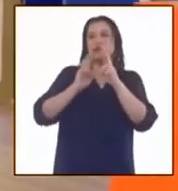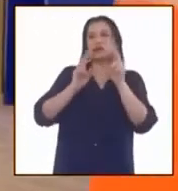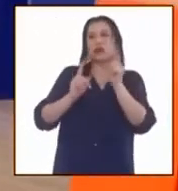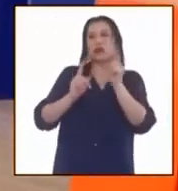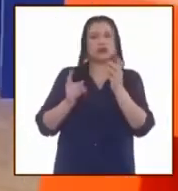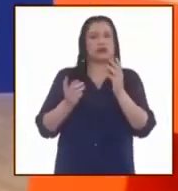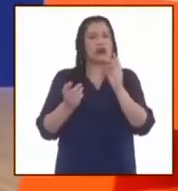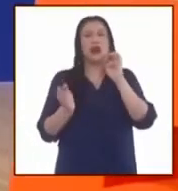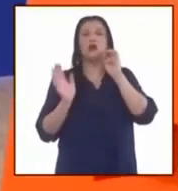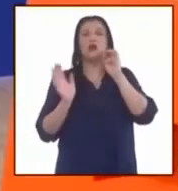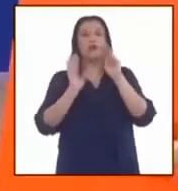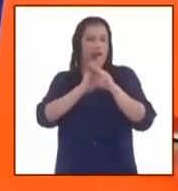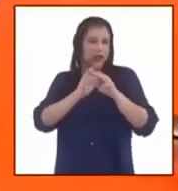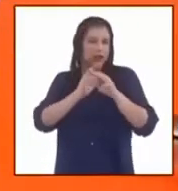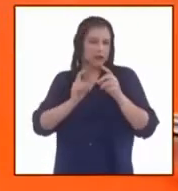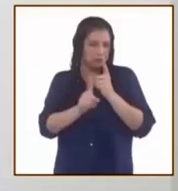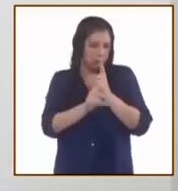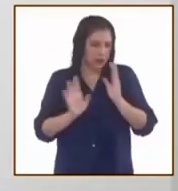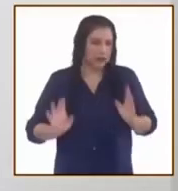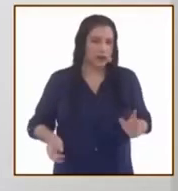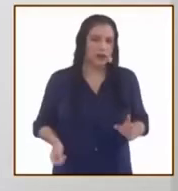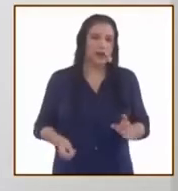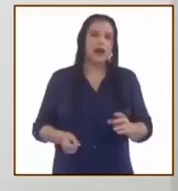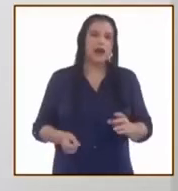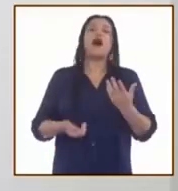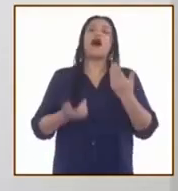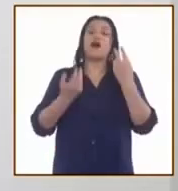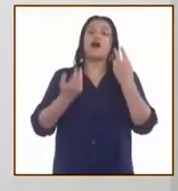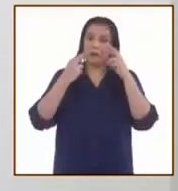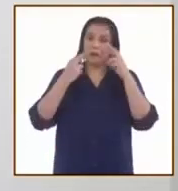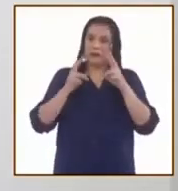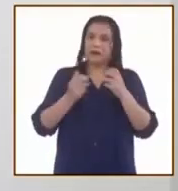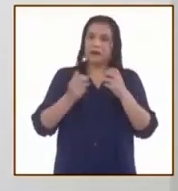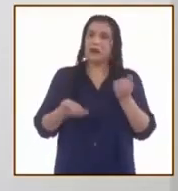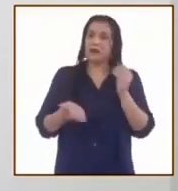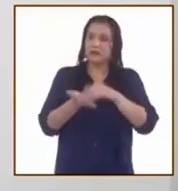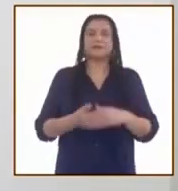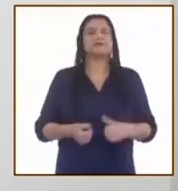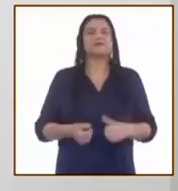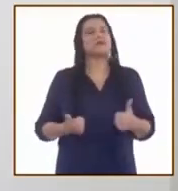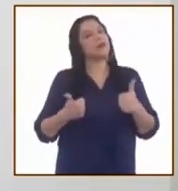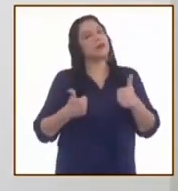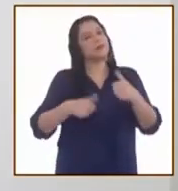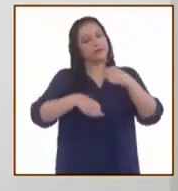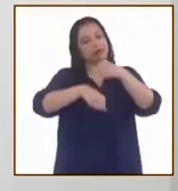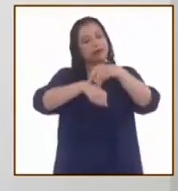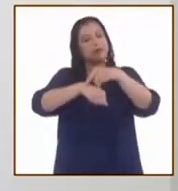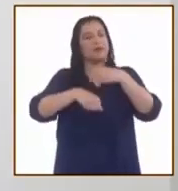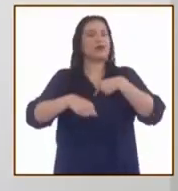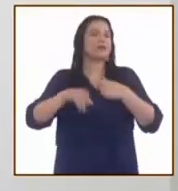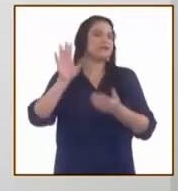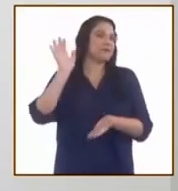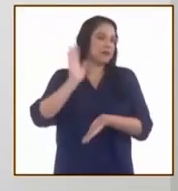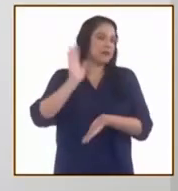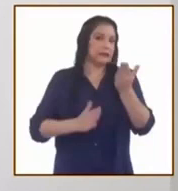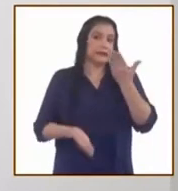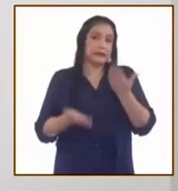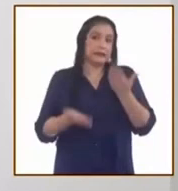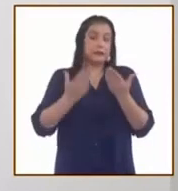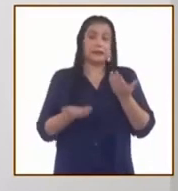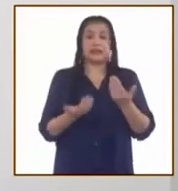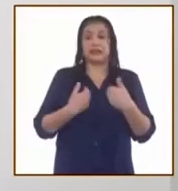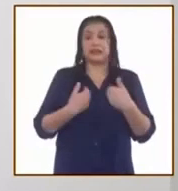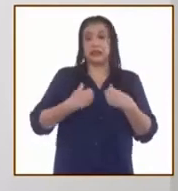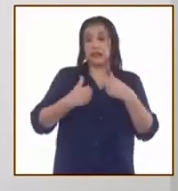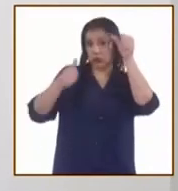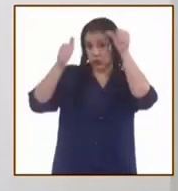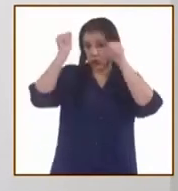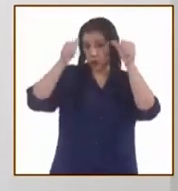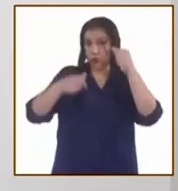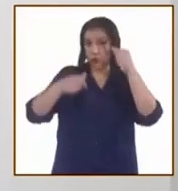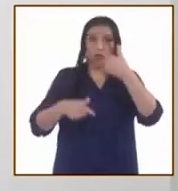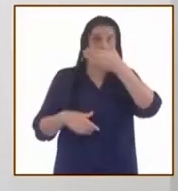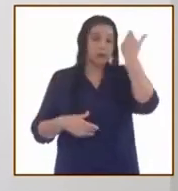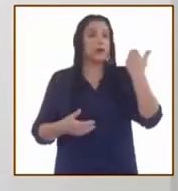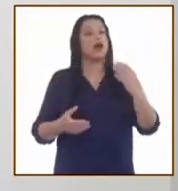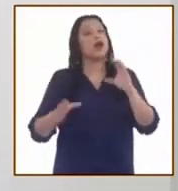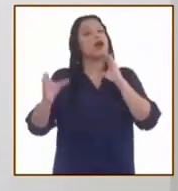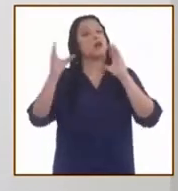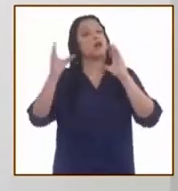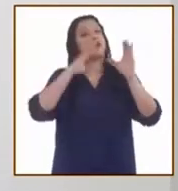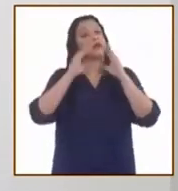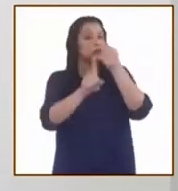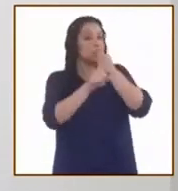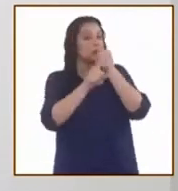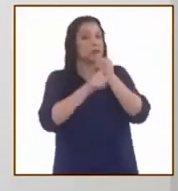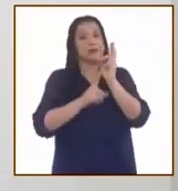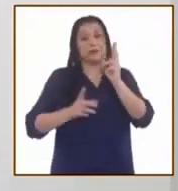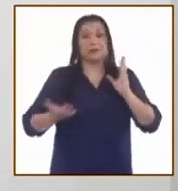esto lo tendremos en cuenta, profesora. Bueno, Stephanie Junior, llegó la hora de irme. Si tuvieran alguna duda, no olviden comunicarse